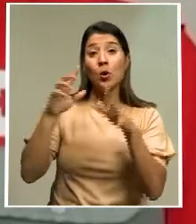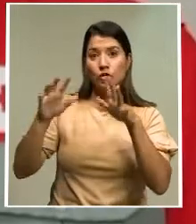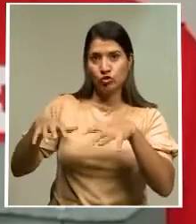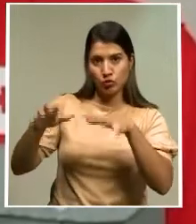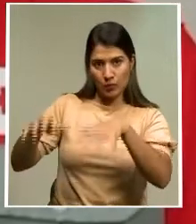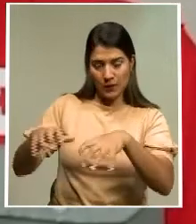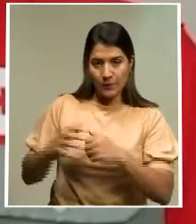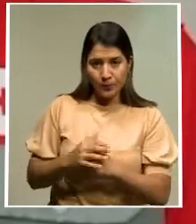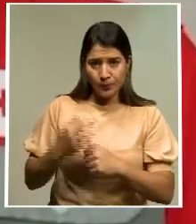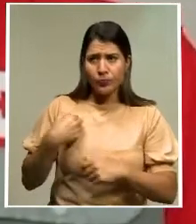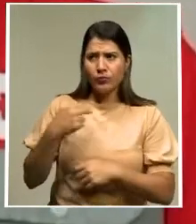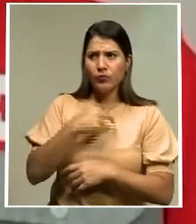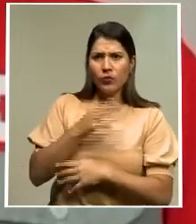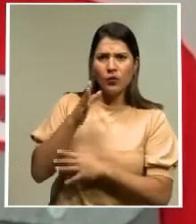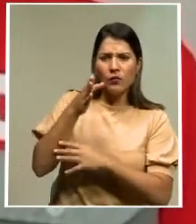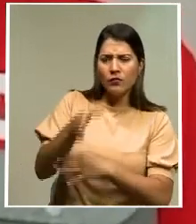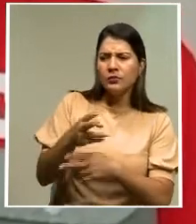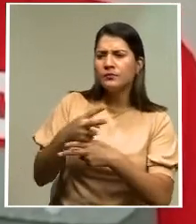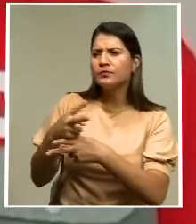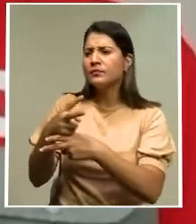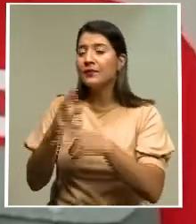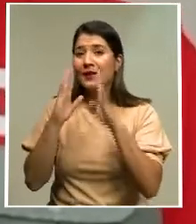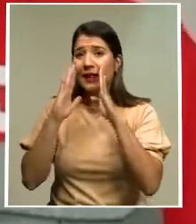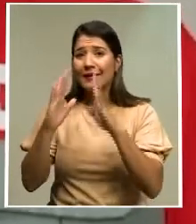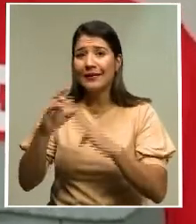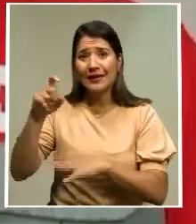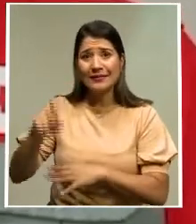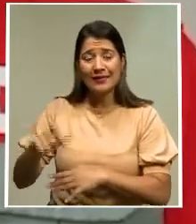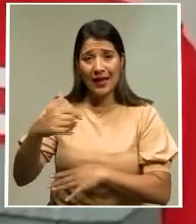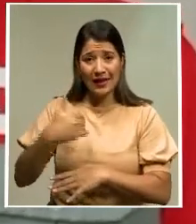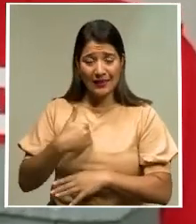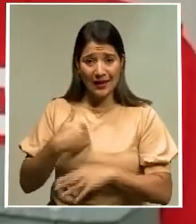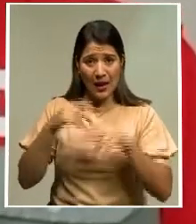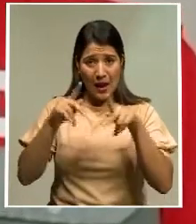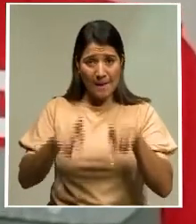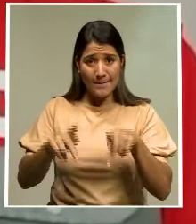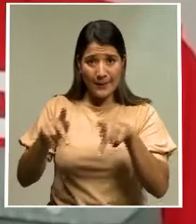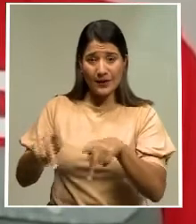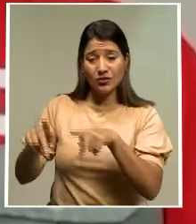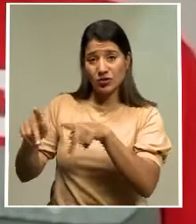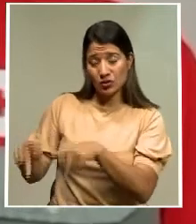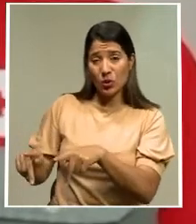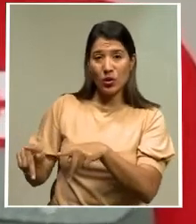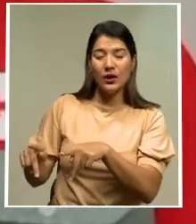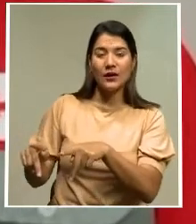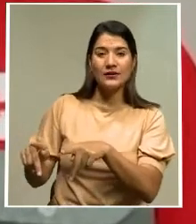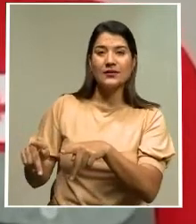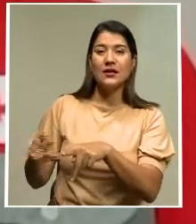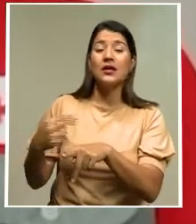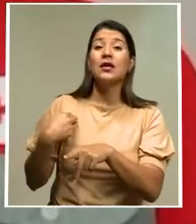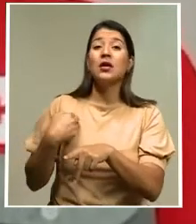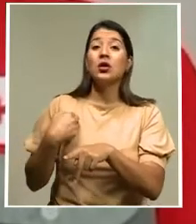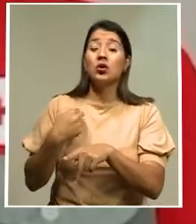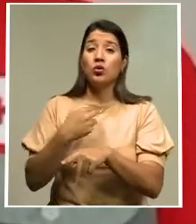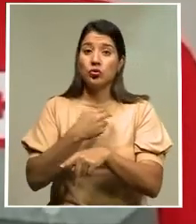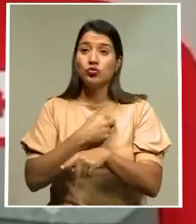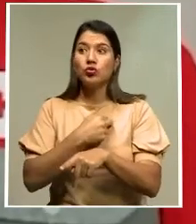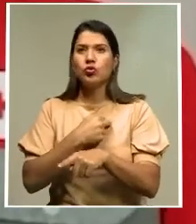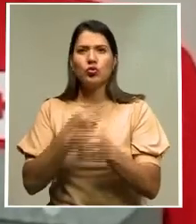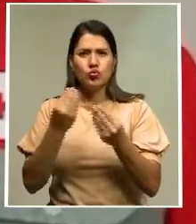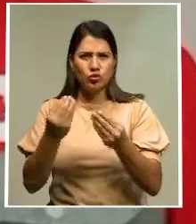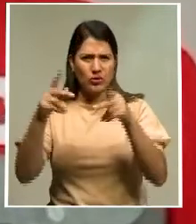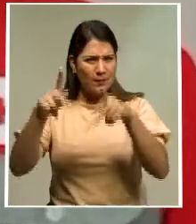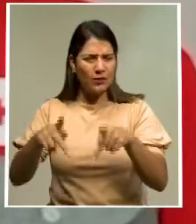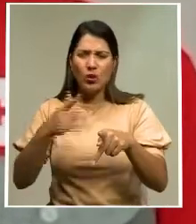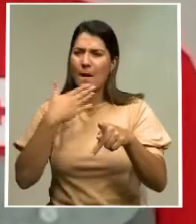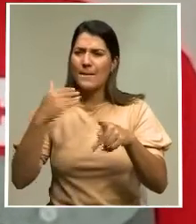trabajando en función de la necesidad de las personas, donde ha sido lo mínimo que hemos tenido que evacuar de ellas a zonas seguras. Ya